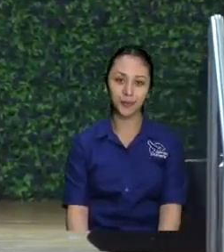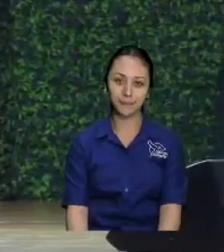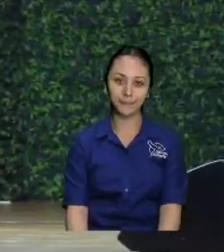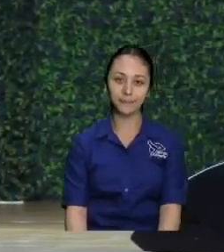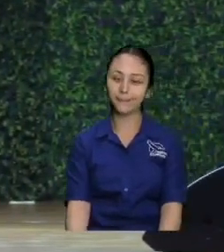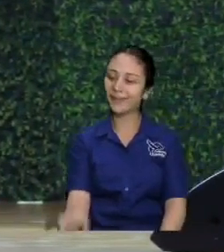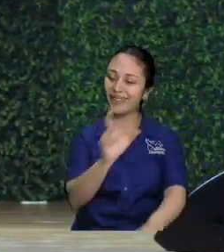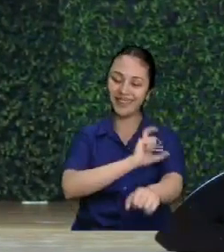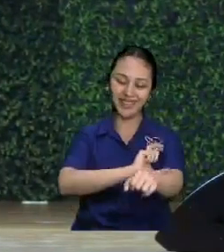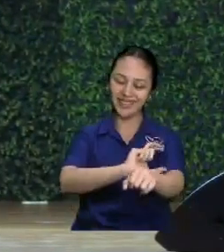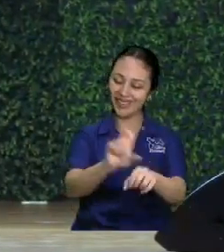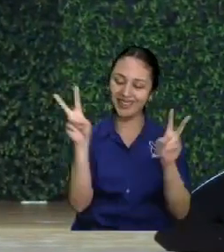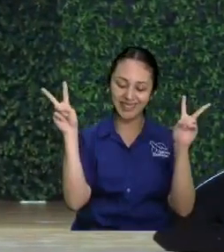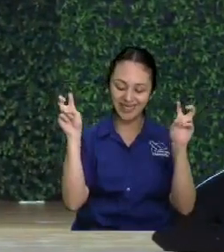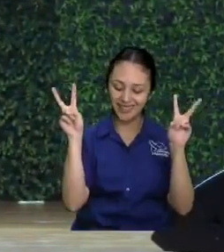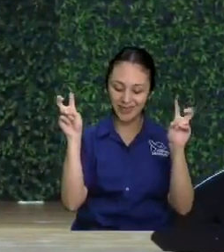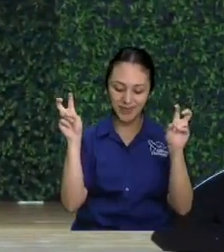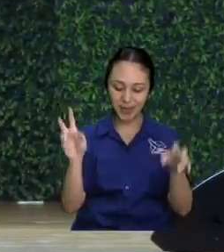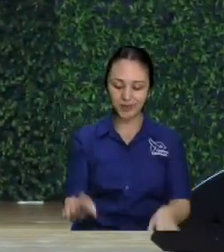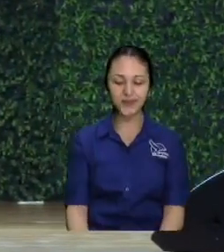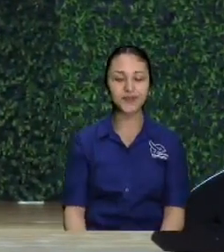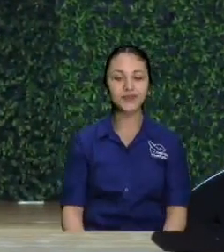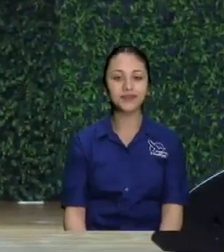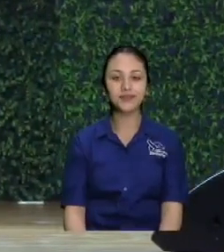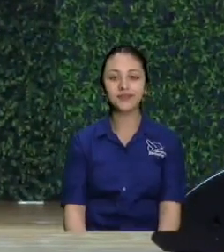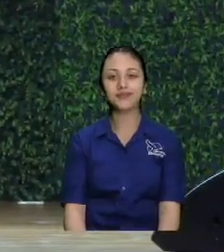Bueno, pero sigamos.